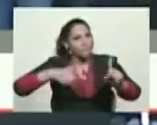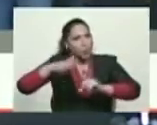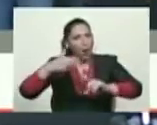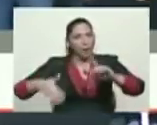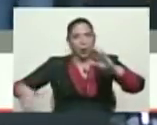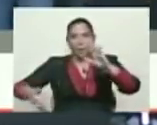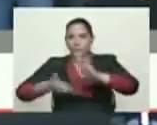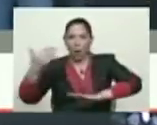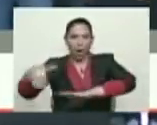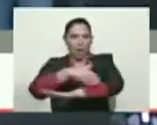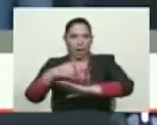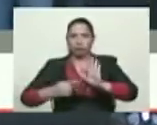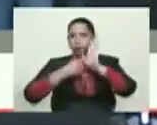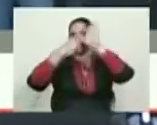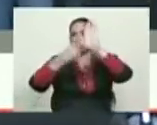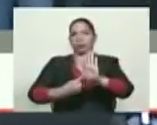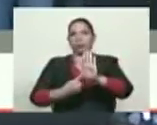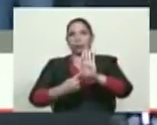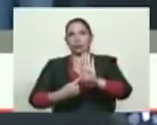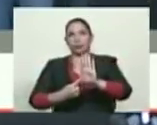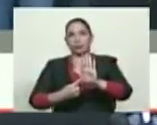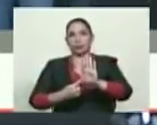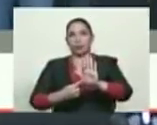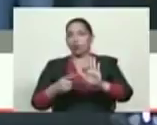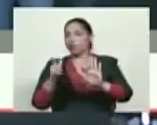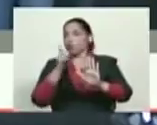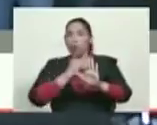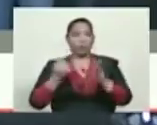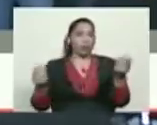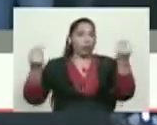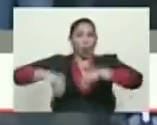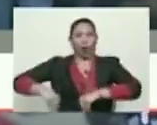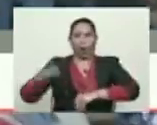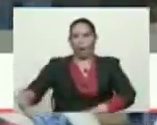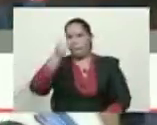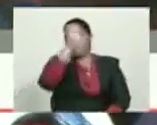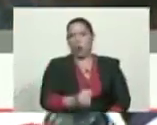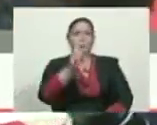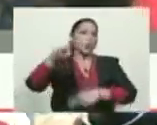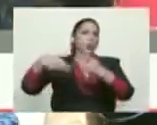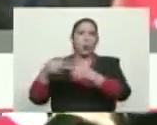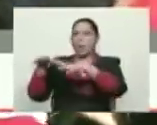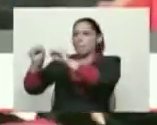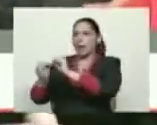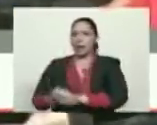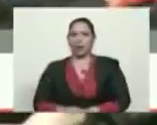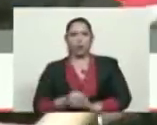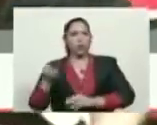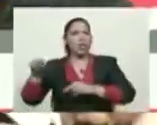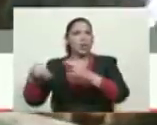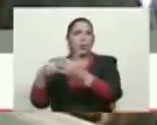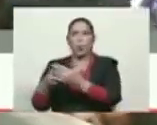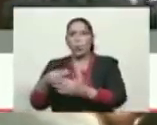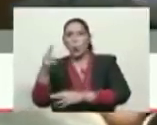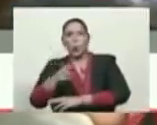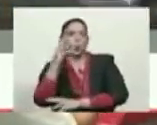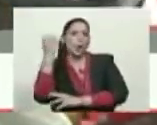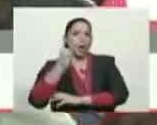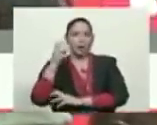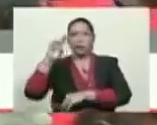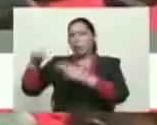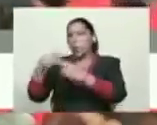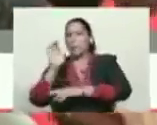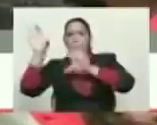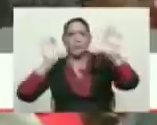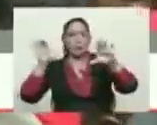calle demostrando que no estamos de acuerdo con imposiciones de ningún imperio, de ninguna Unión Europea, ni de ningún país